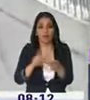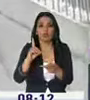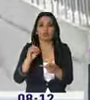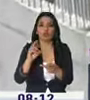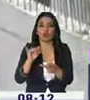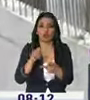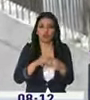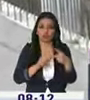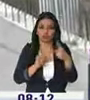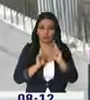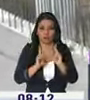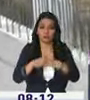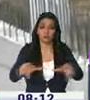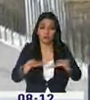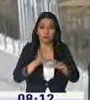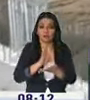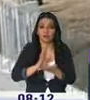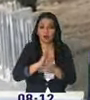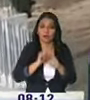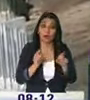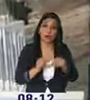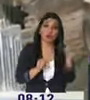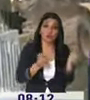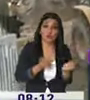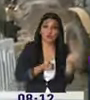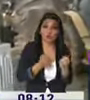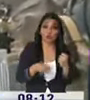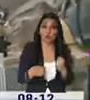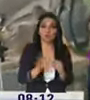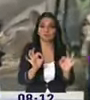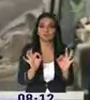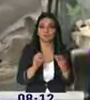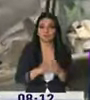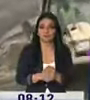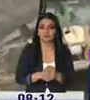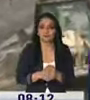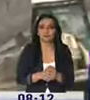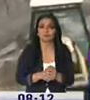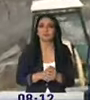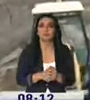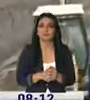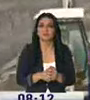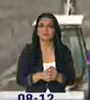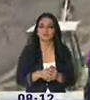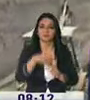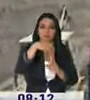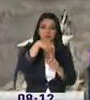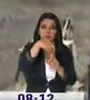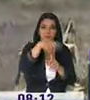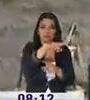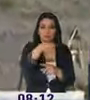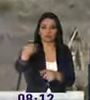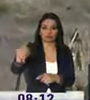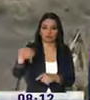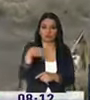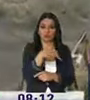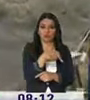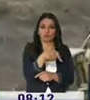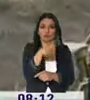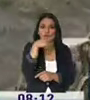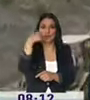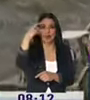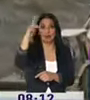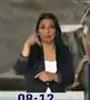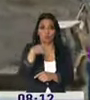los barrios que están en el sector, pero no vamos a permitir tráfico, por ejemplo, desde San Antonio de Pichincha hasta el sector de